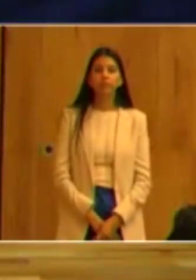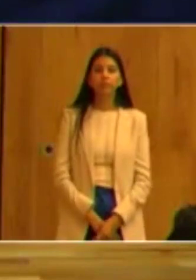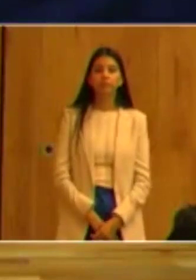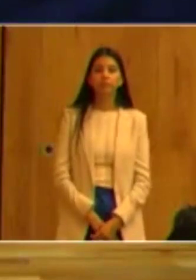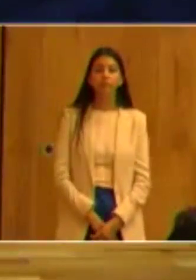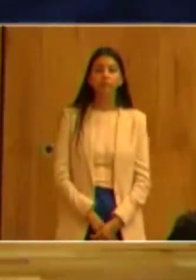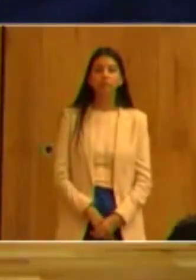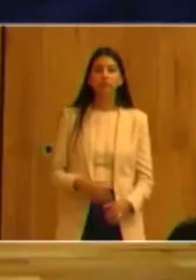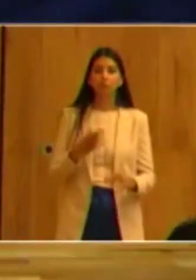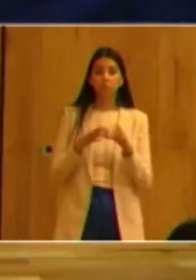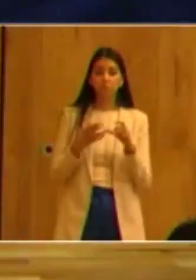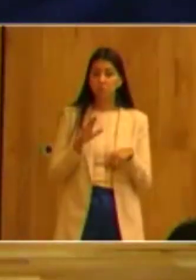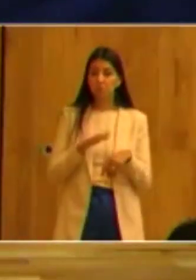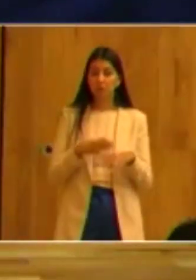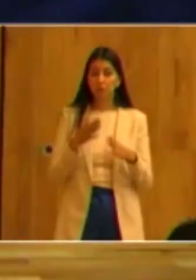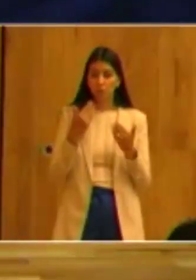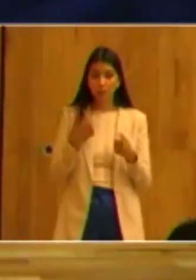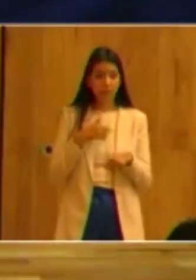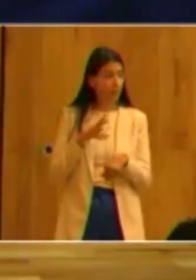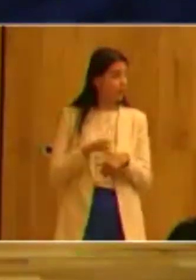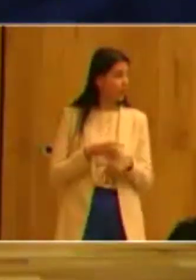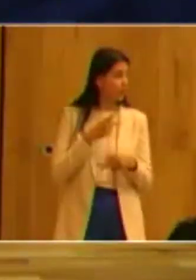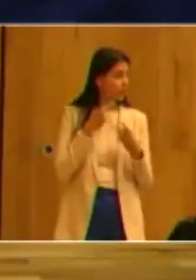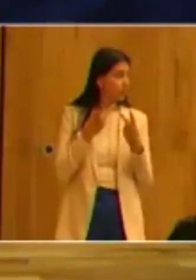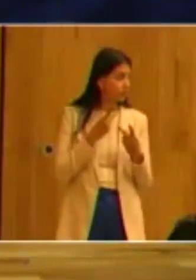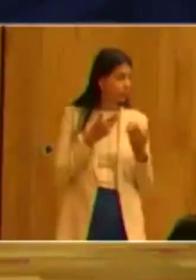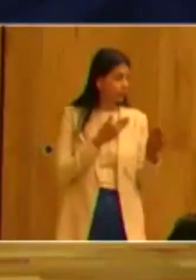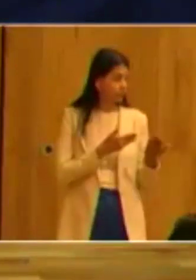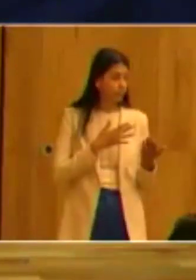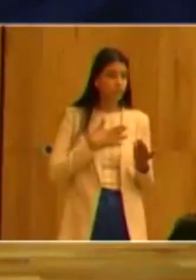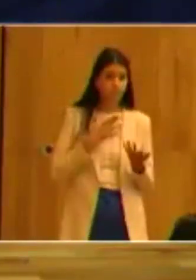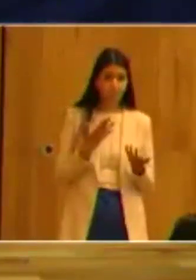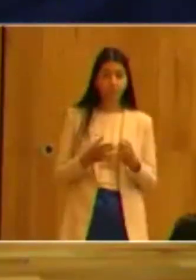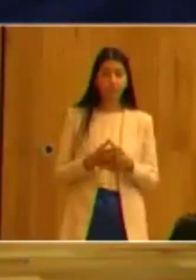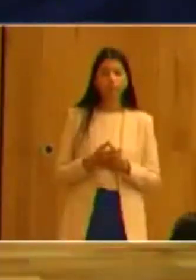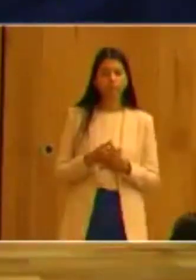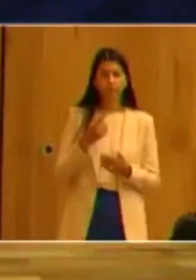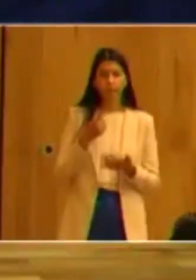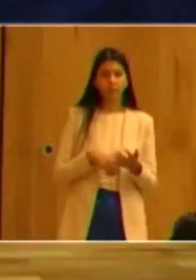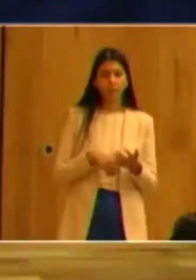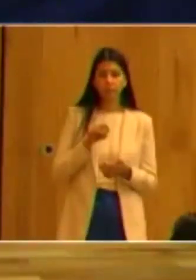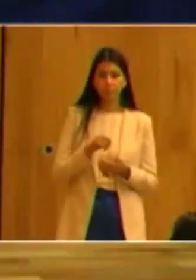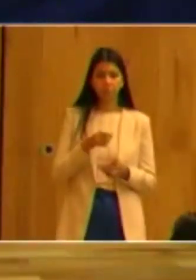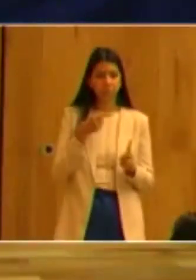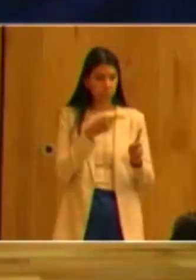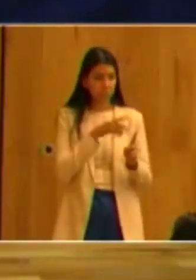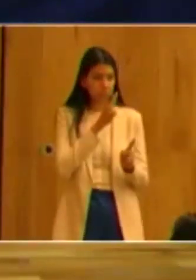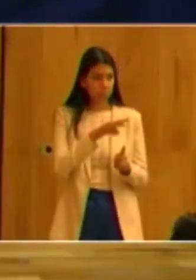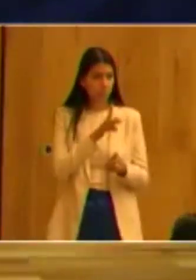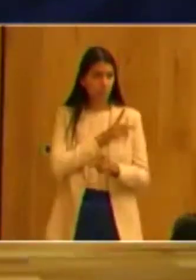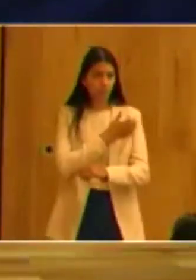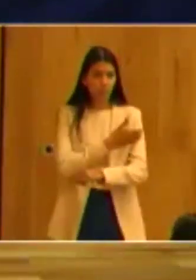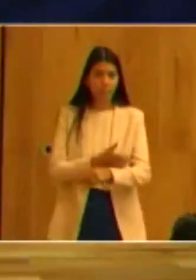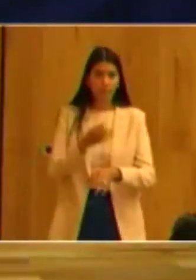En el chat no hay más. Si me permite agregar. Adelante. Creo que es muy atinada mi compañera jueza